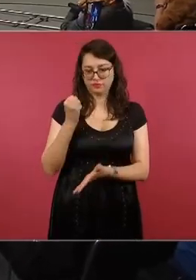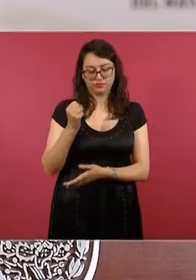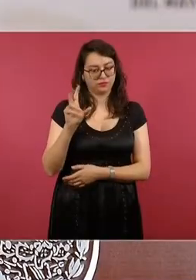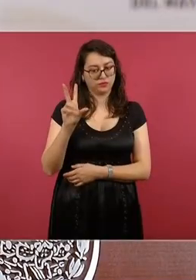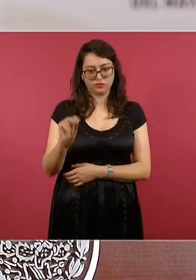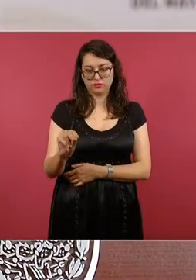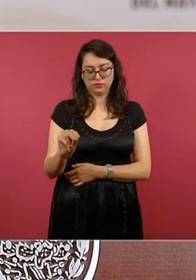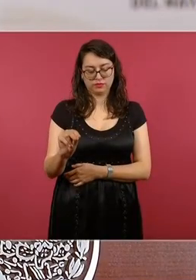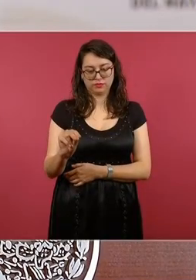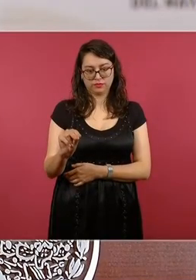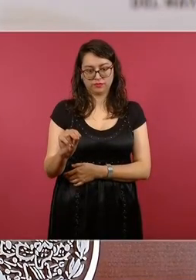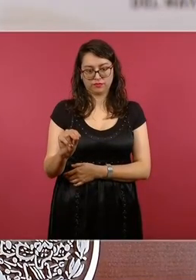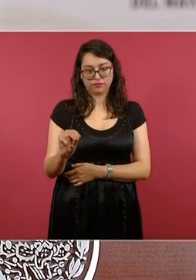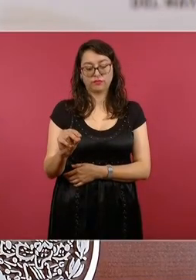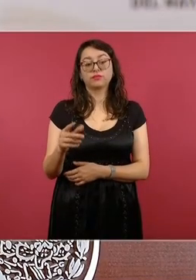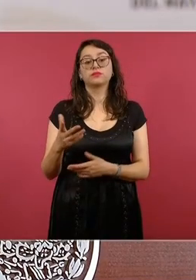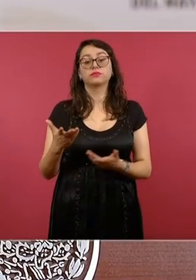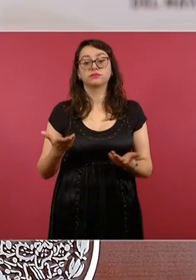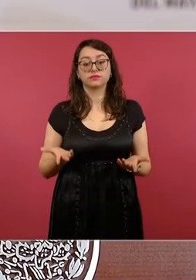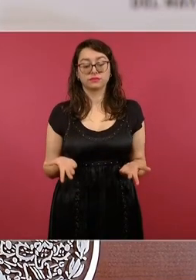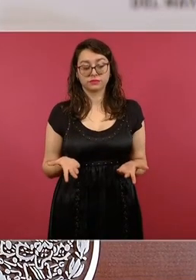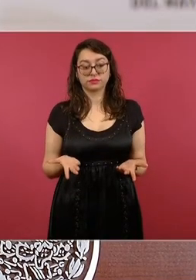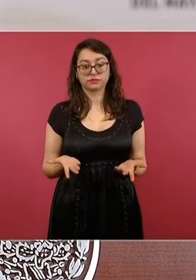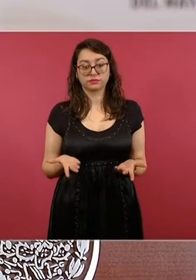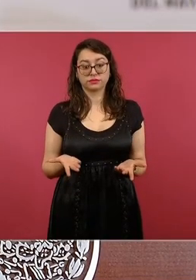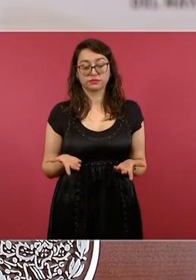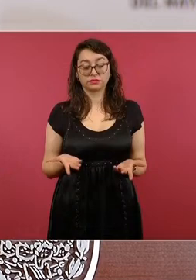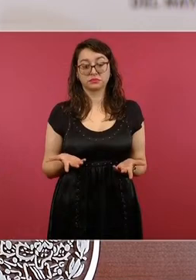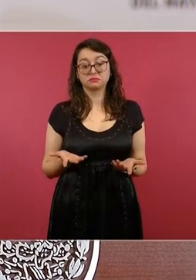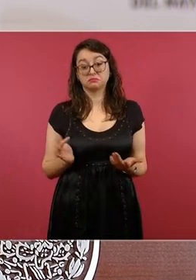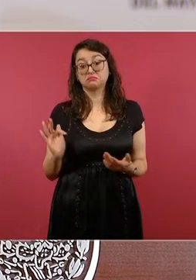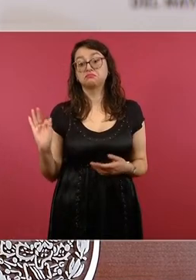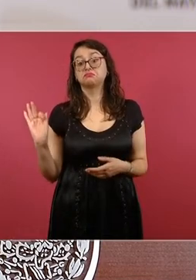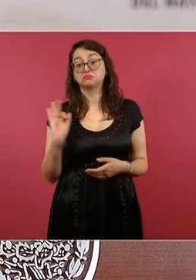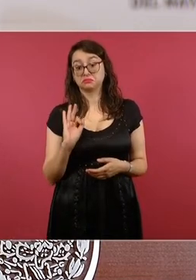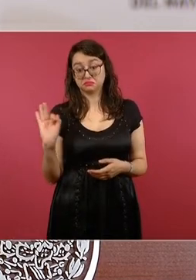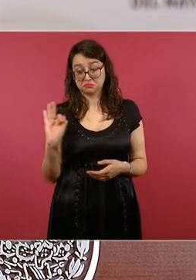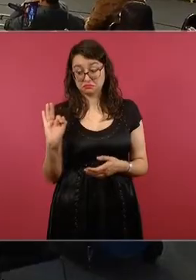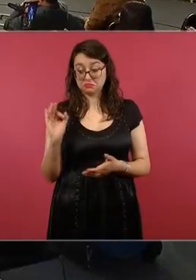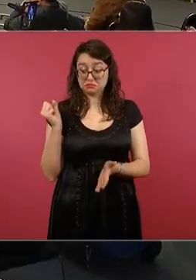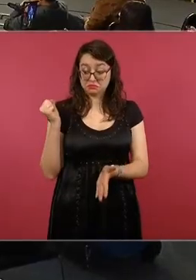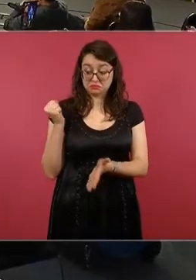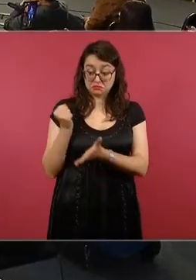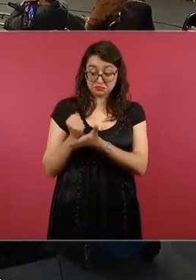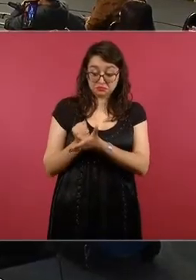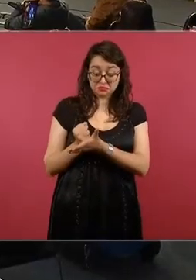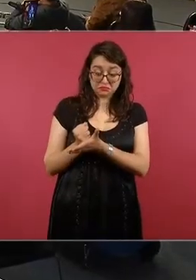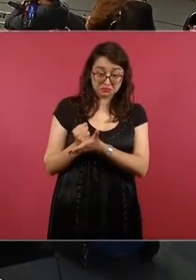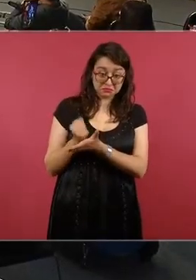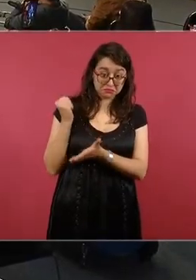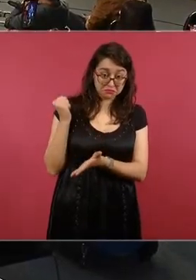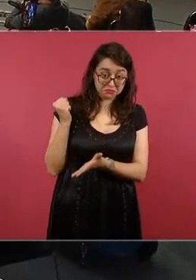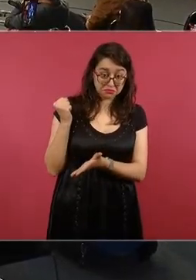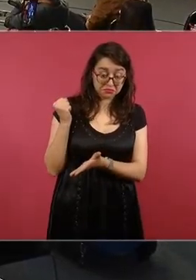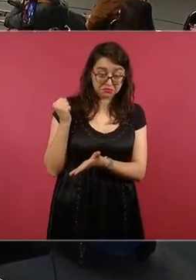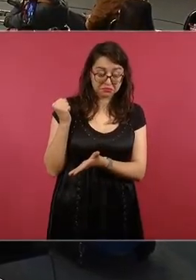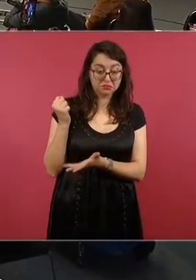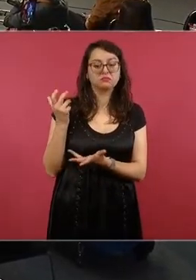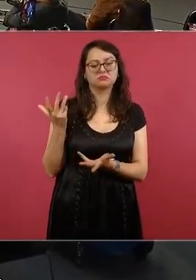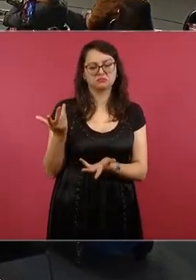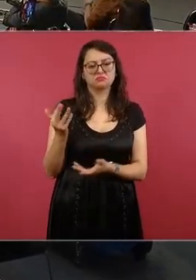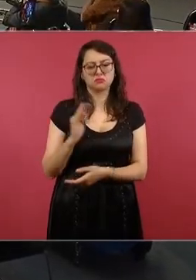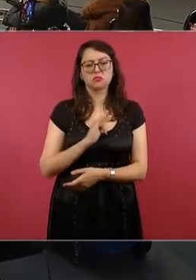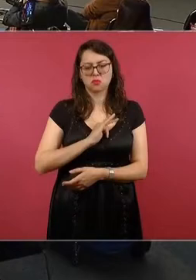No lo autorizan. Entonces, este, si lo autorizaran, este, lo